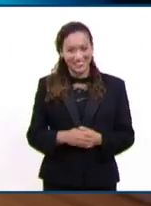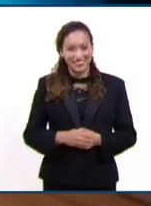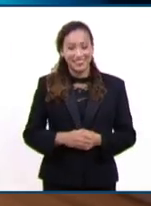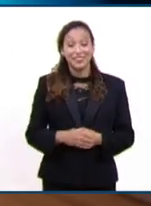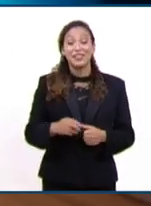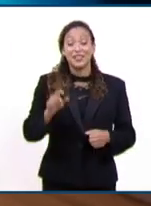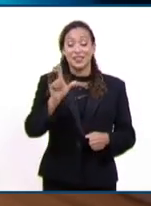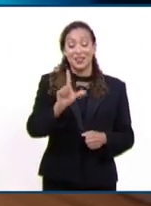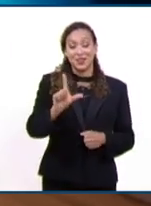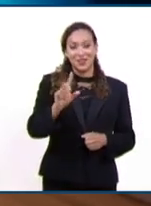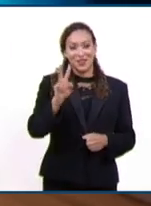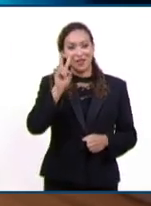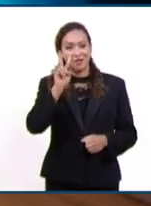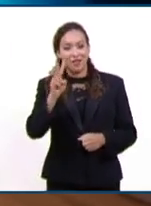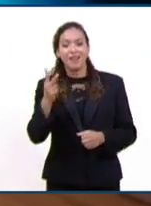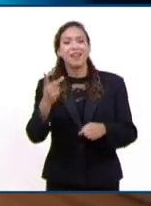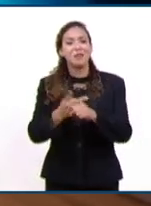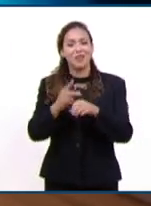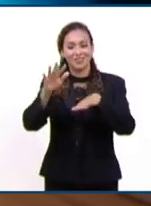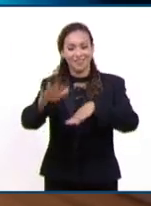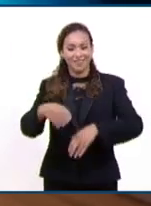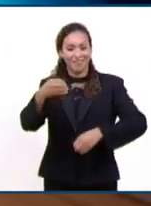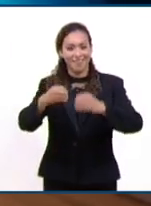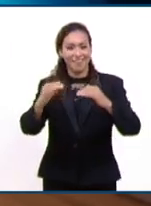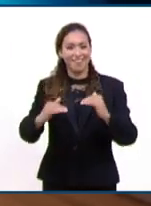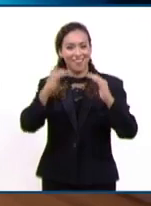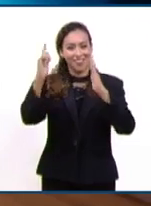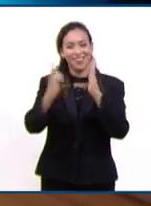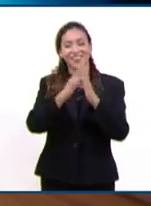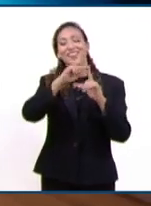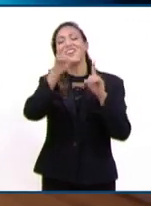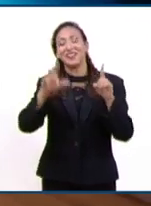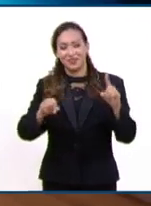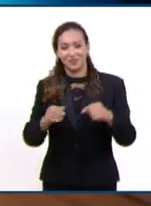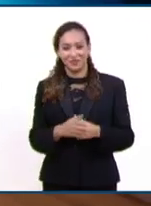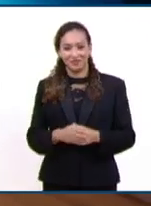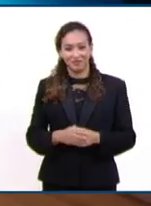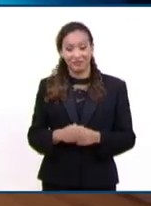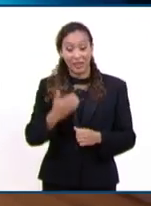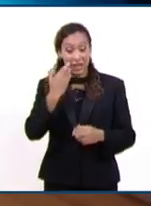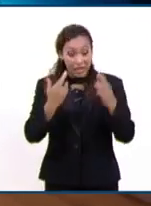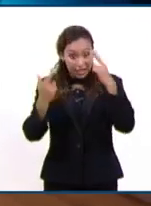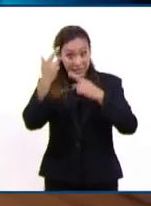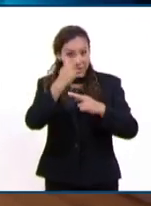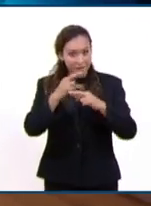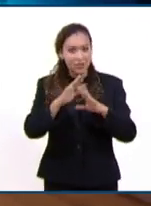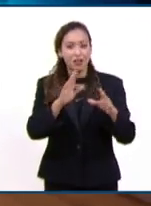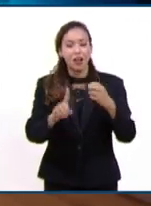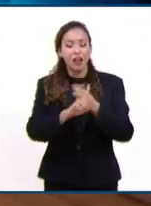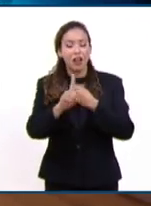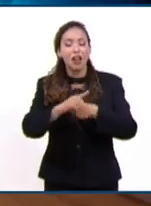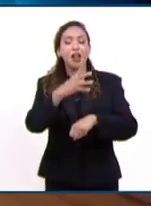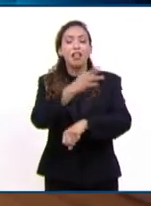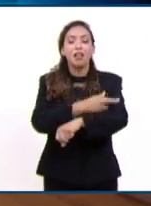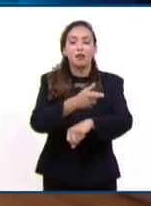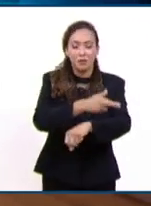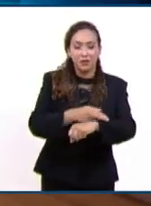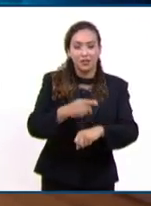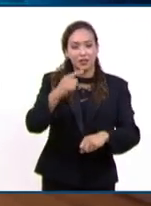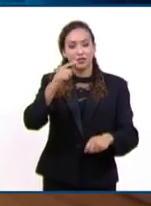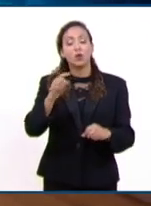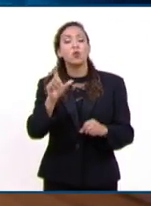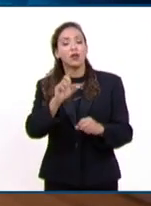Este lunes siga la sesión del Pleno de la Suprema Corte. En esta ocasión tienen previsto analizar y resolver diversas acciones